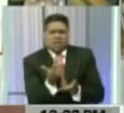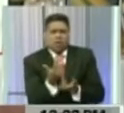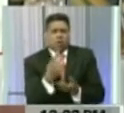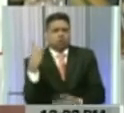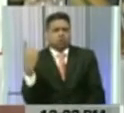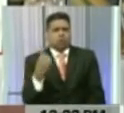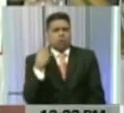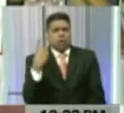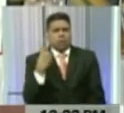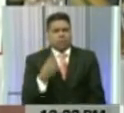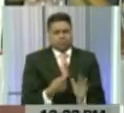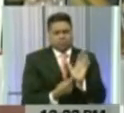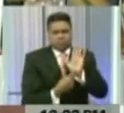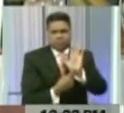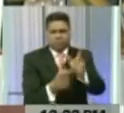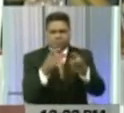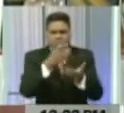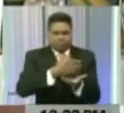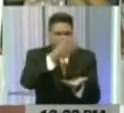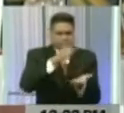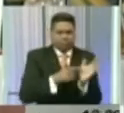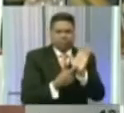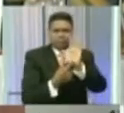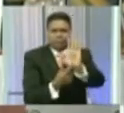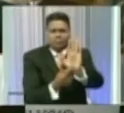Simplemente con la presentación de los productos.